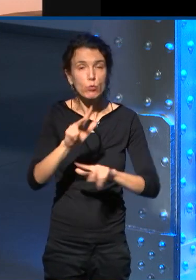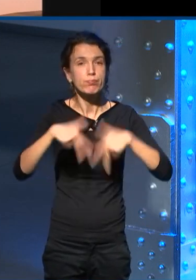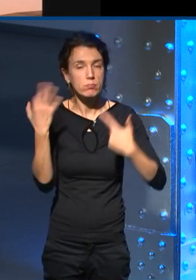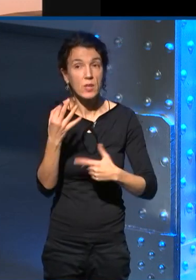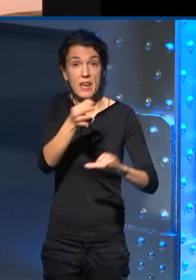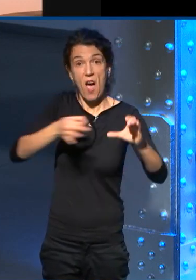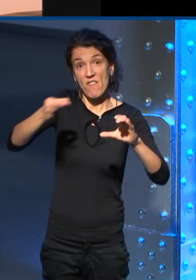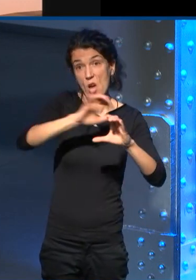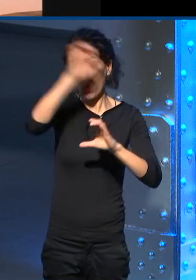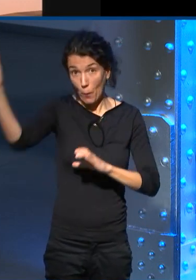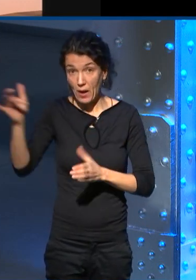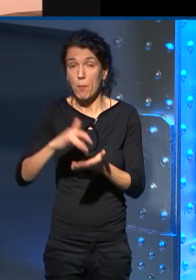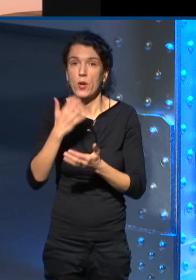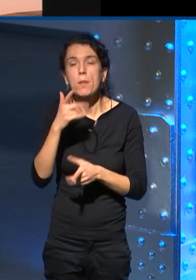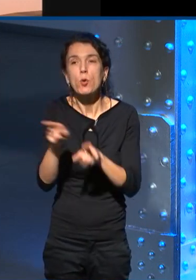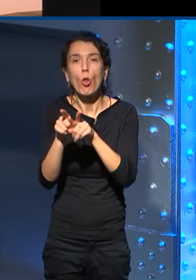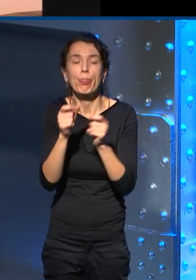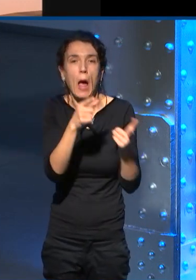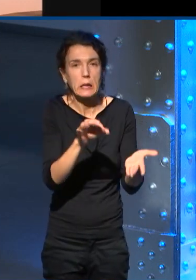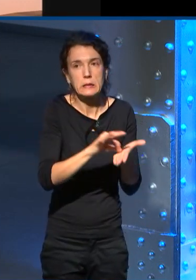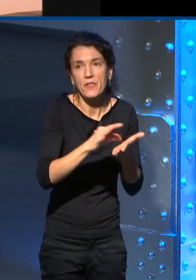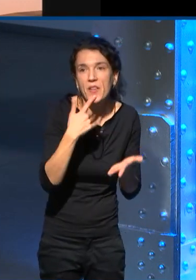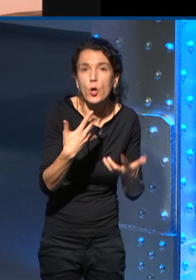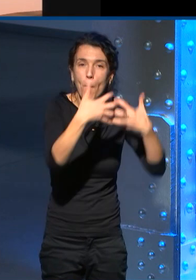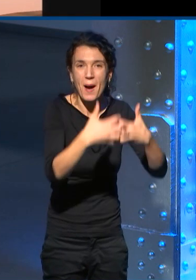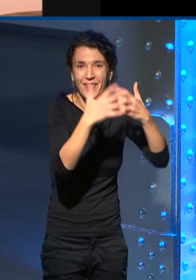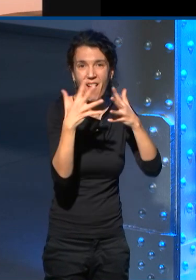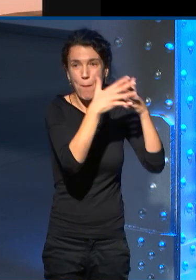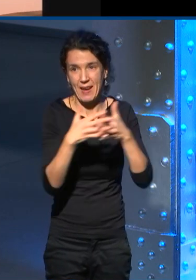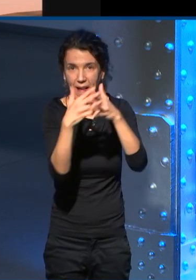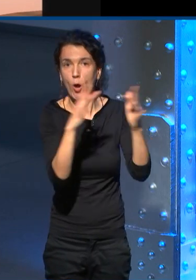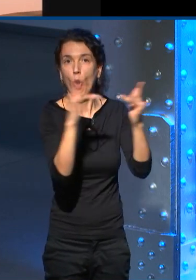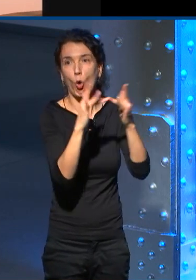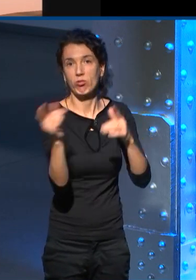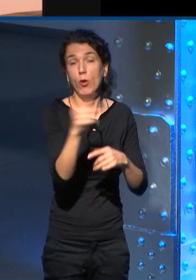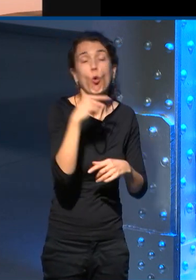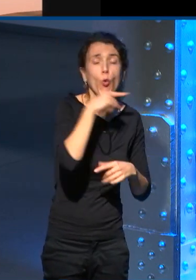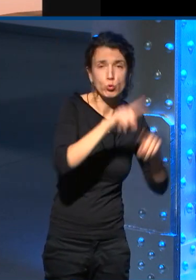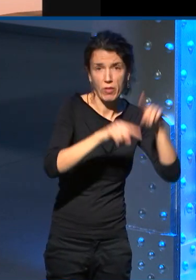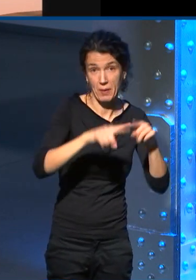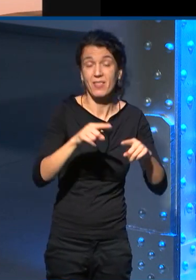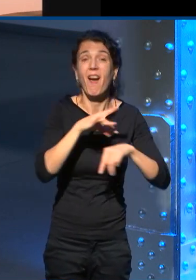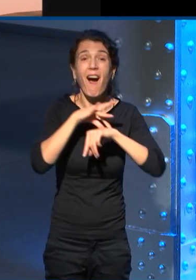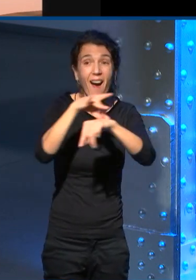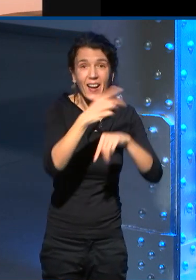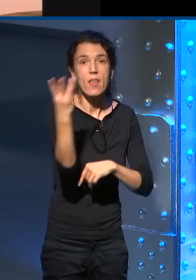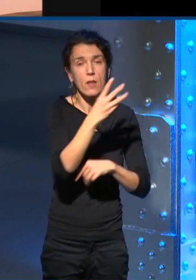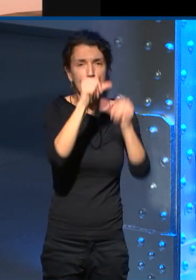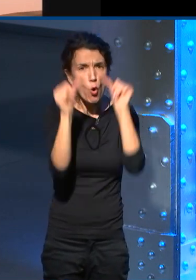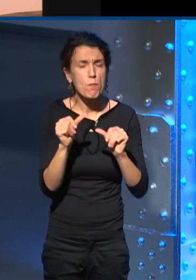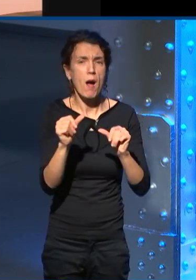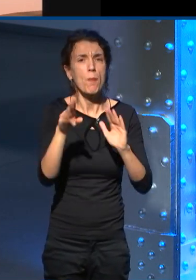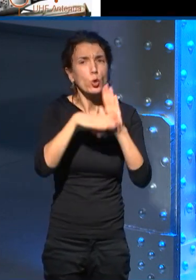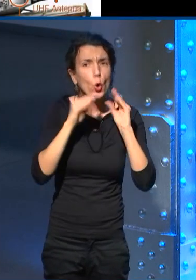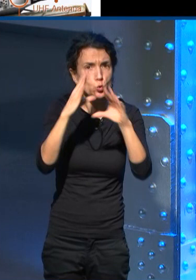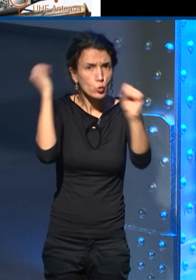nave europea, en este caso, esté dando servicio a un rover americano. O podría ser rusa. Las tres agencias trabajan con las mismas formas y con los mismos